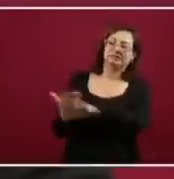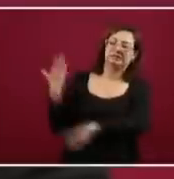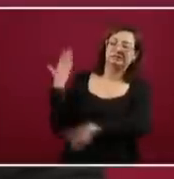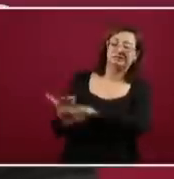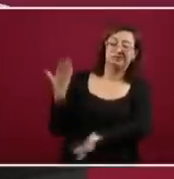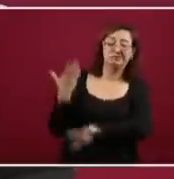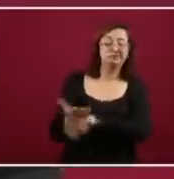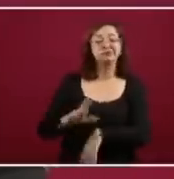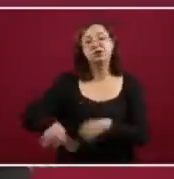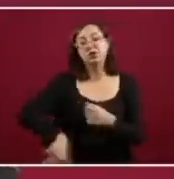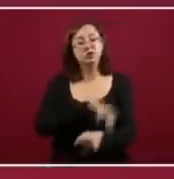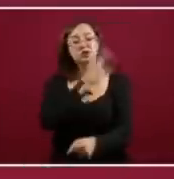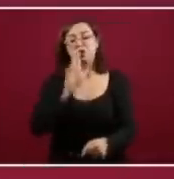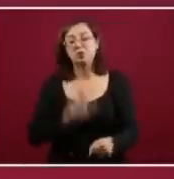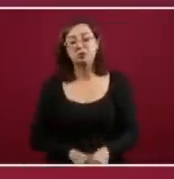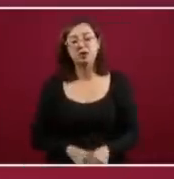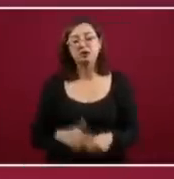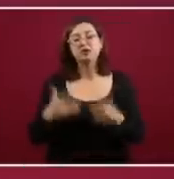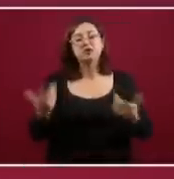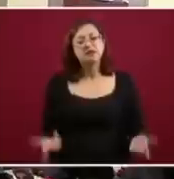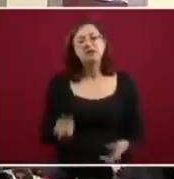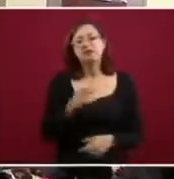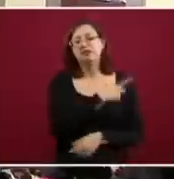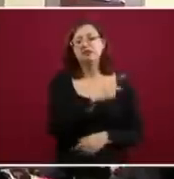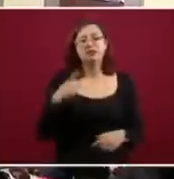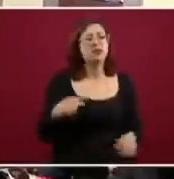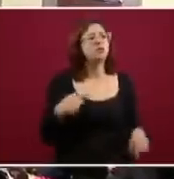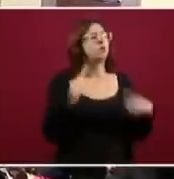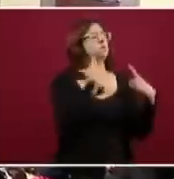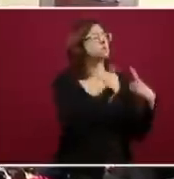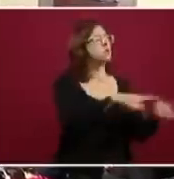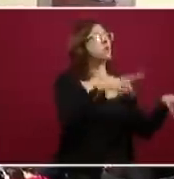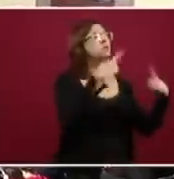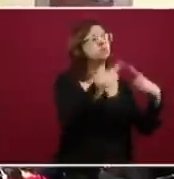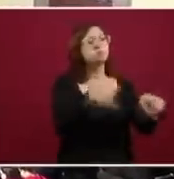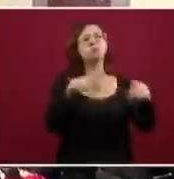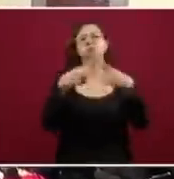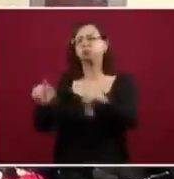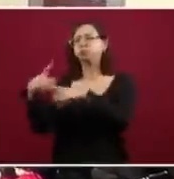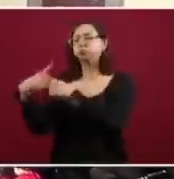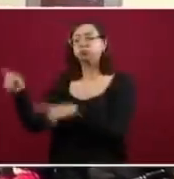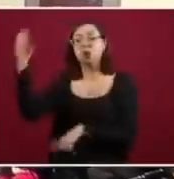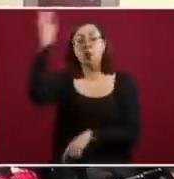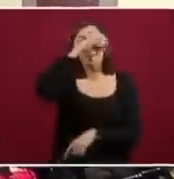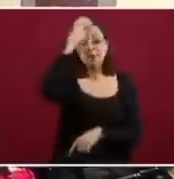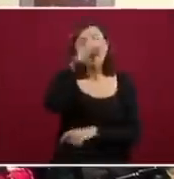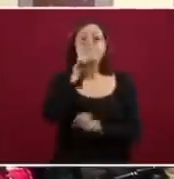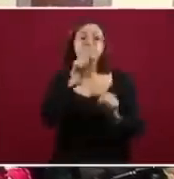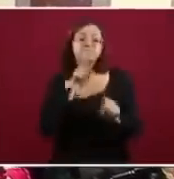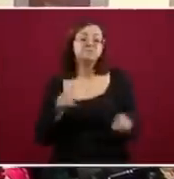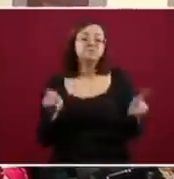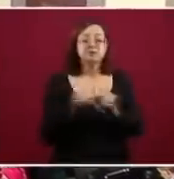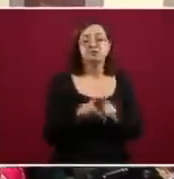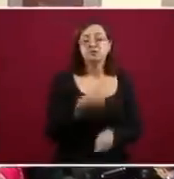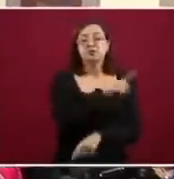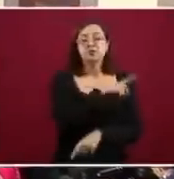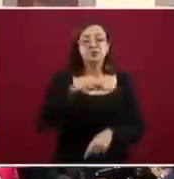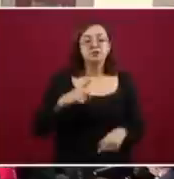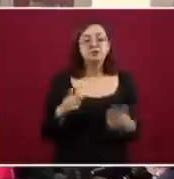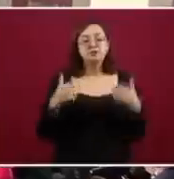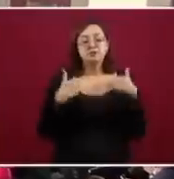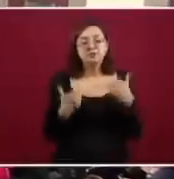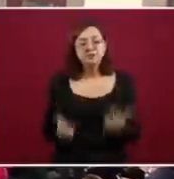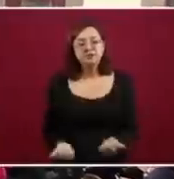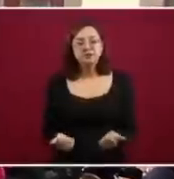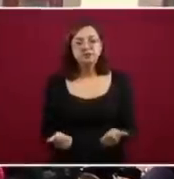tiene que haber pluralidad además entender qué